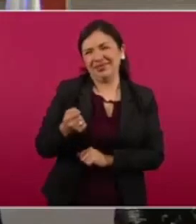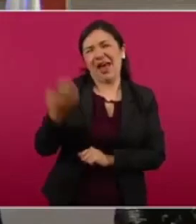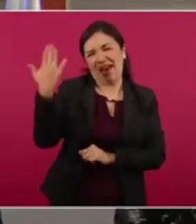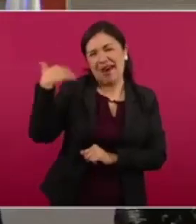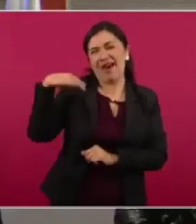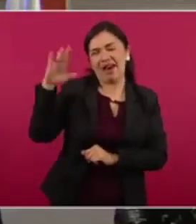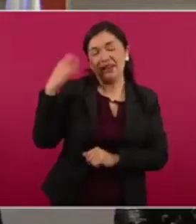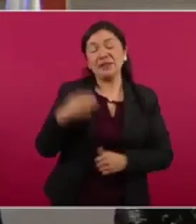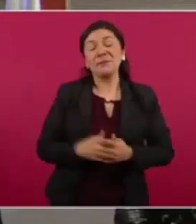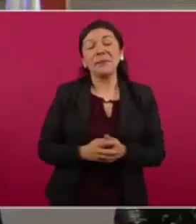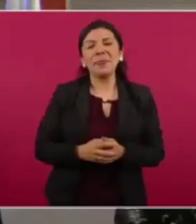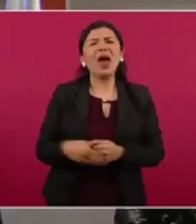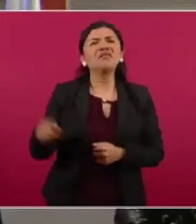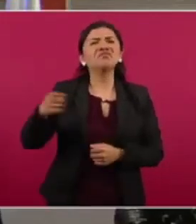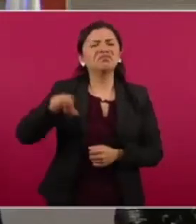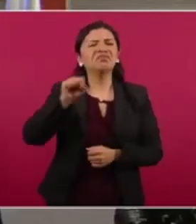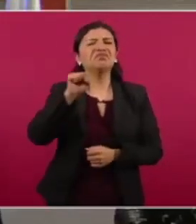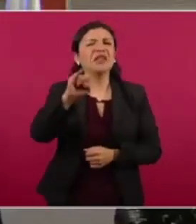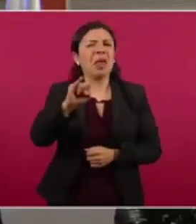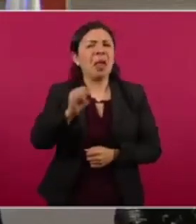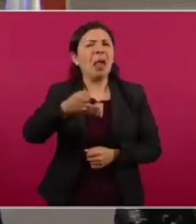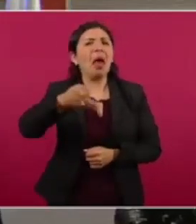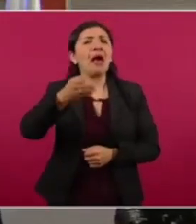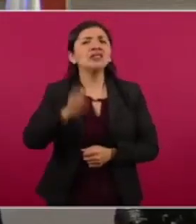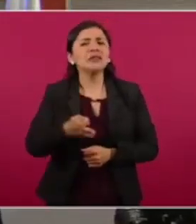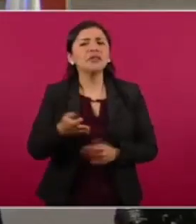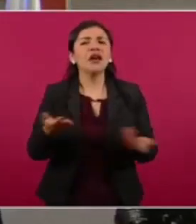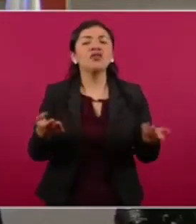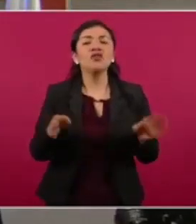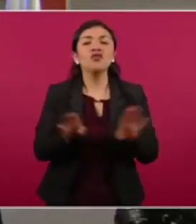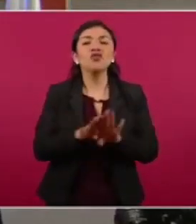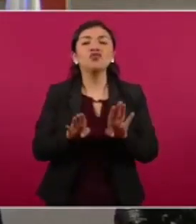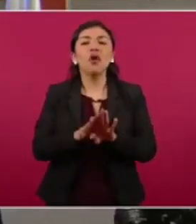Y que apostaban a lo mejor